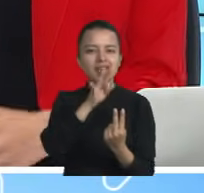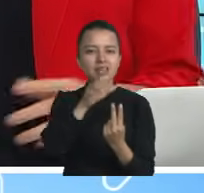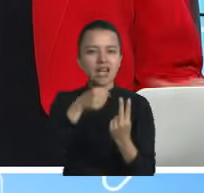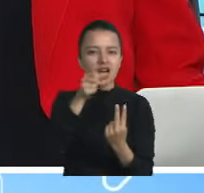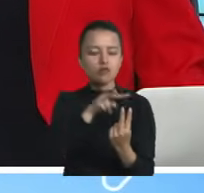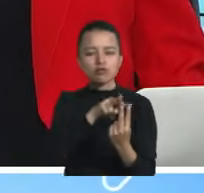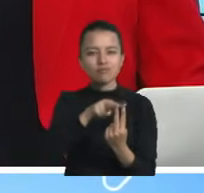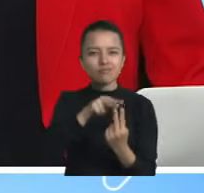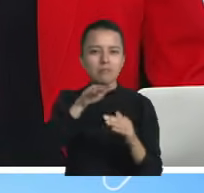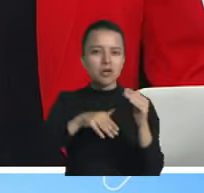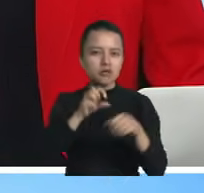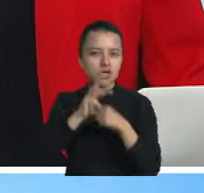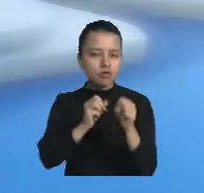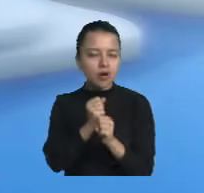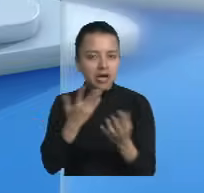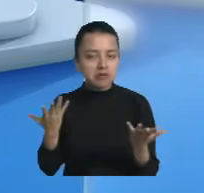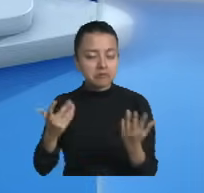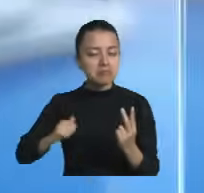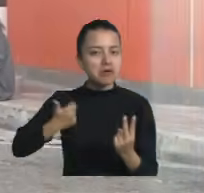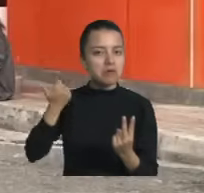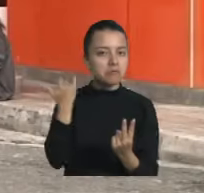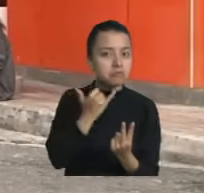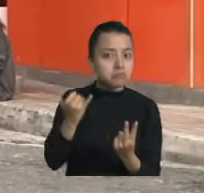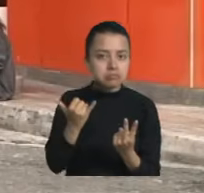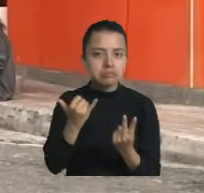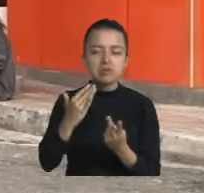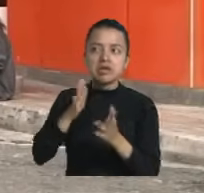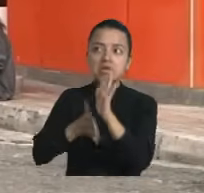Muñoz, buenas tardes, ¿de qué se trata?